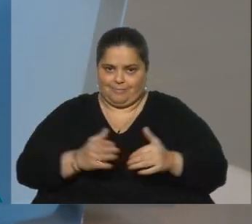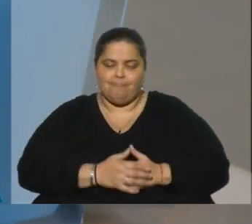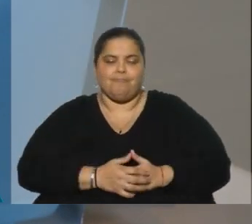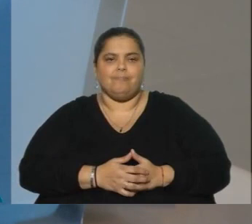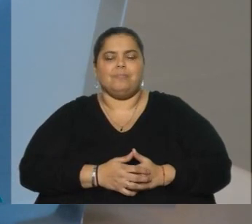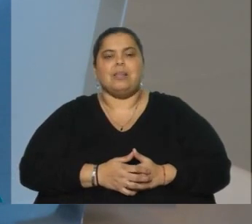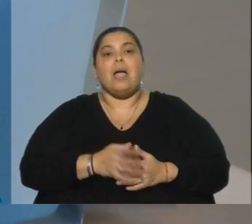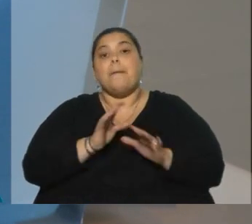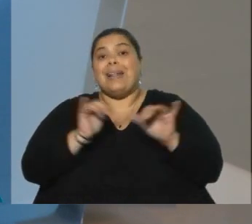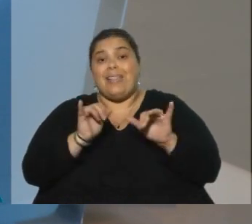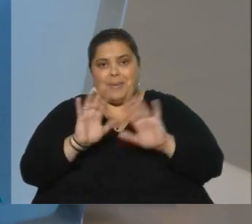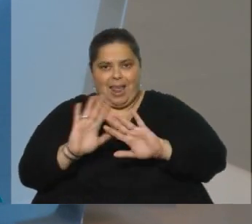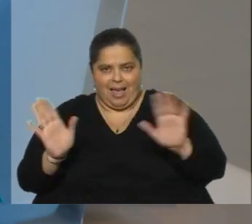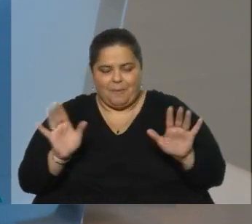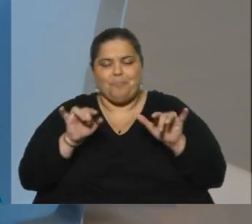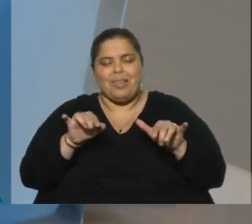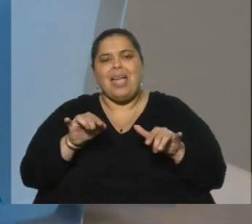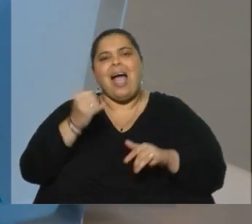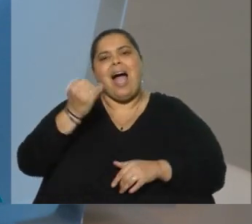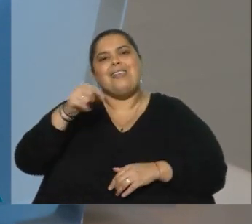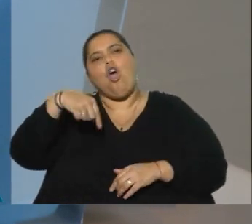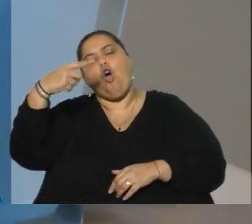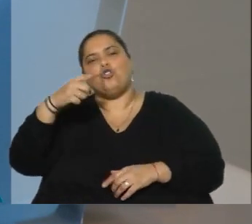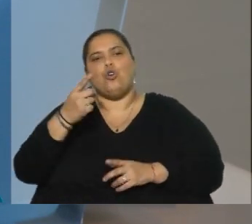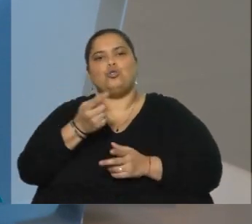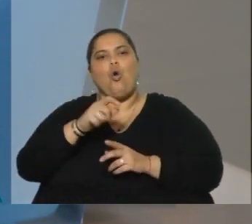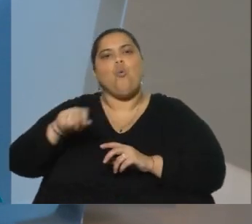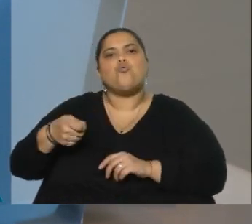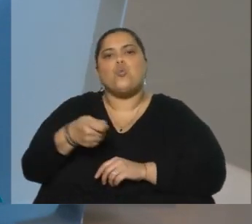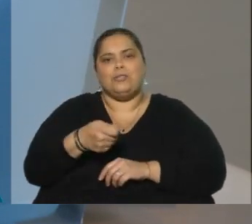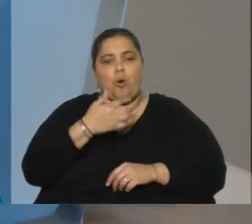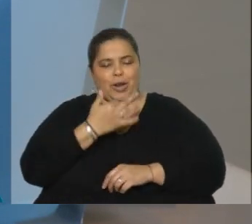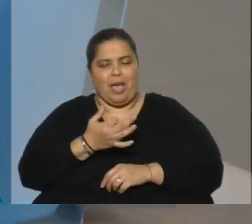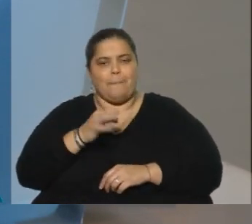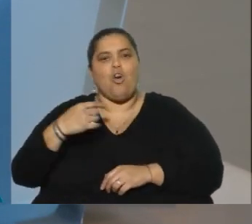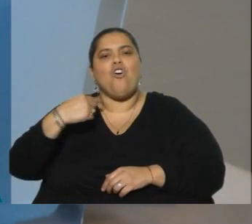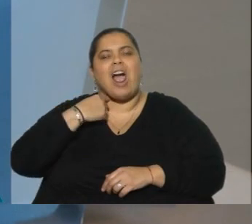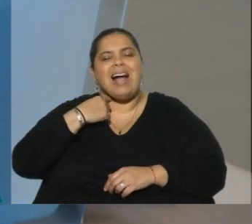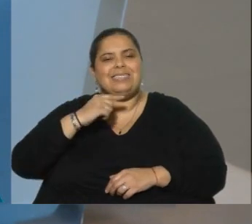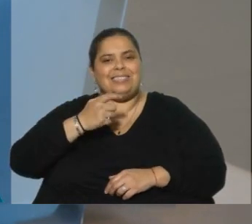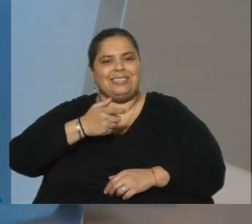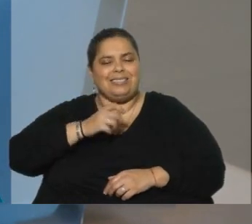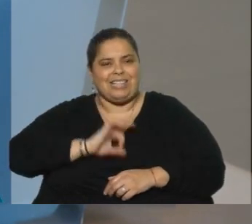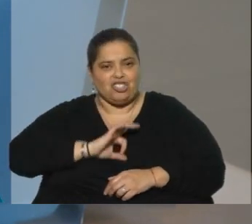pero para terminar, ¿hay más juicios contra el Estado, contra Gas Ayago? Gas Ayago era de UTE,